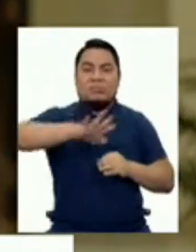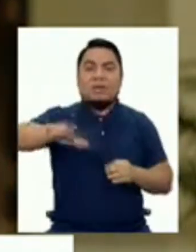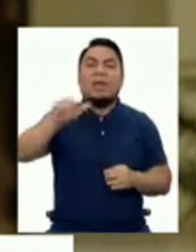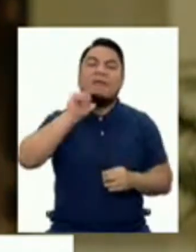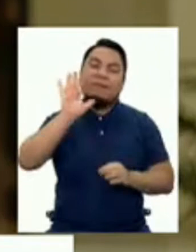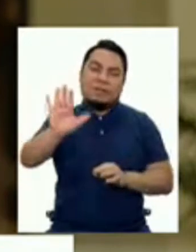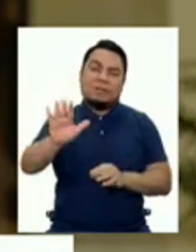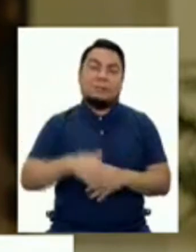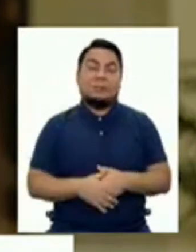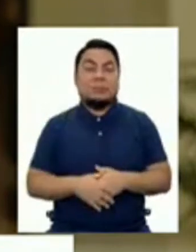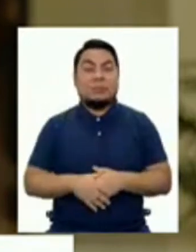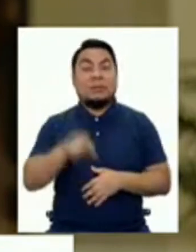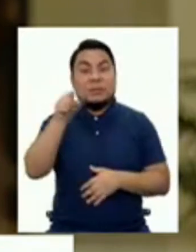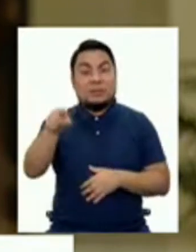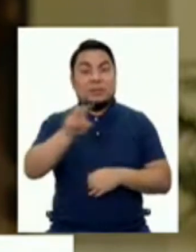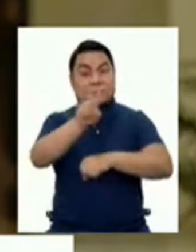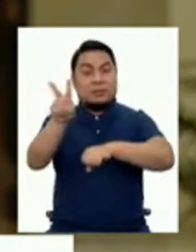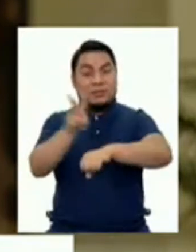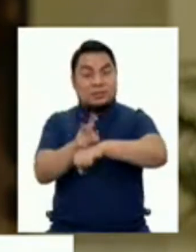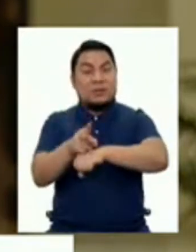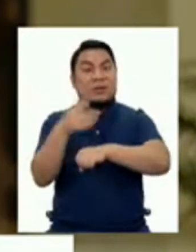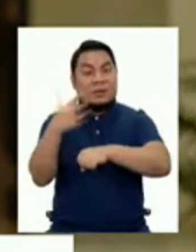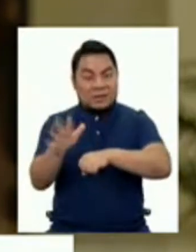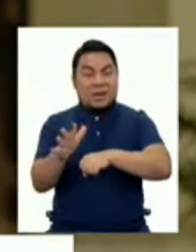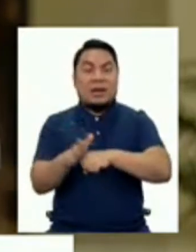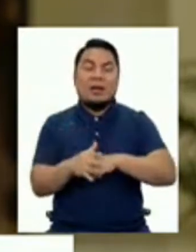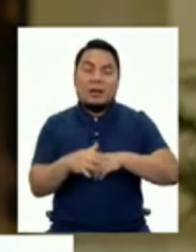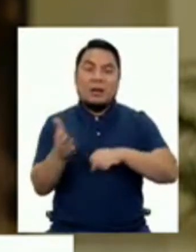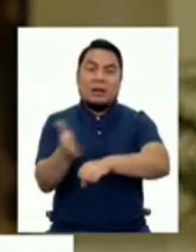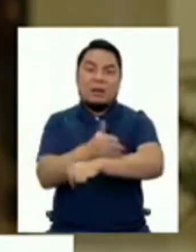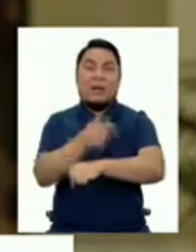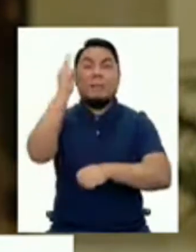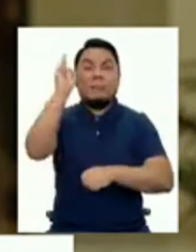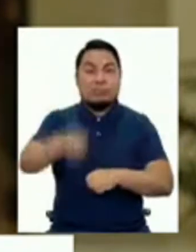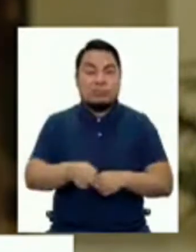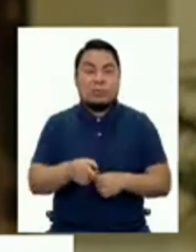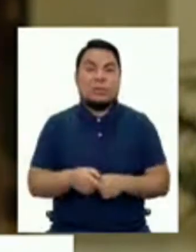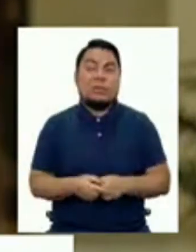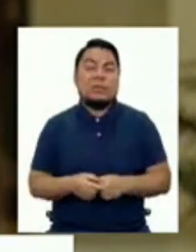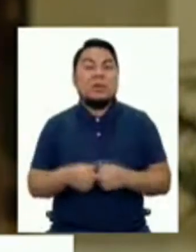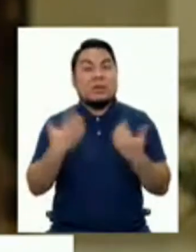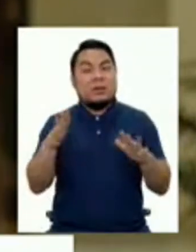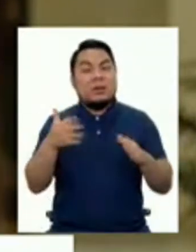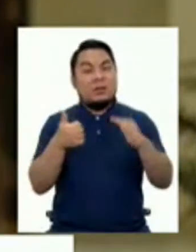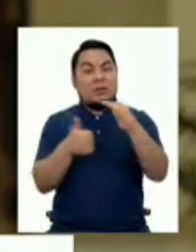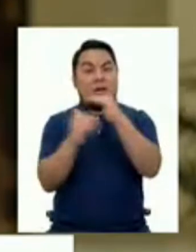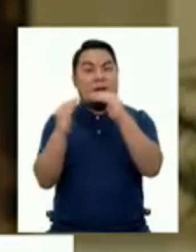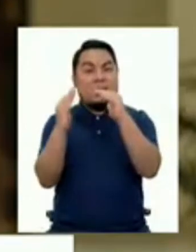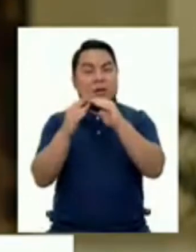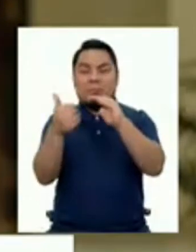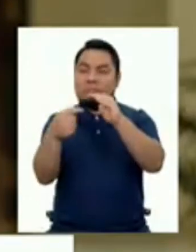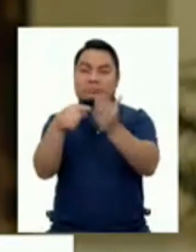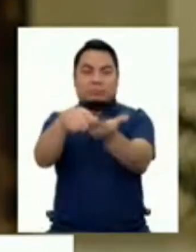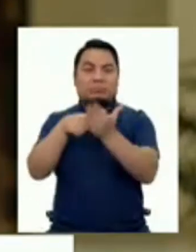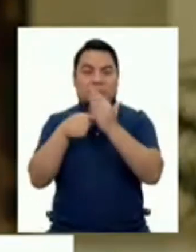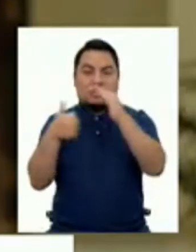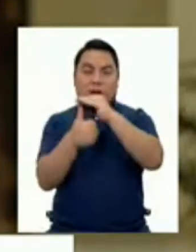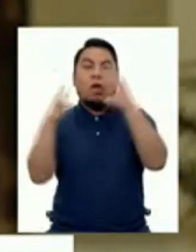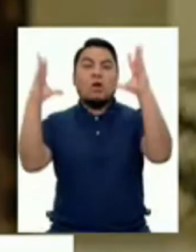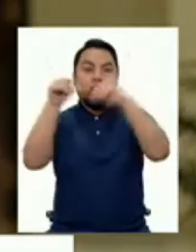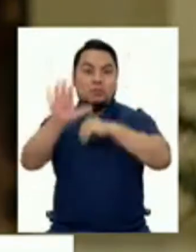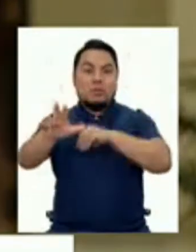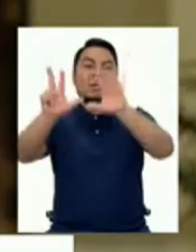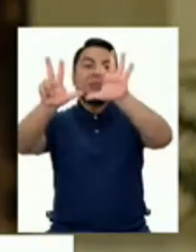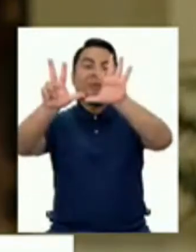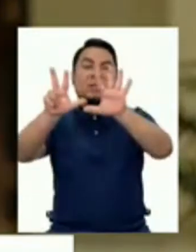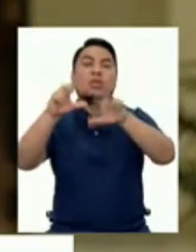población 2 horas antes ya tiene la prohibición de salir de su vivienda. También esas